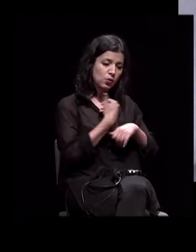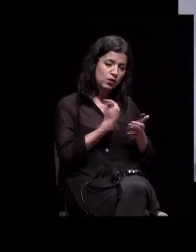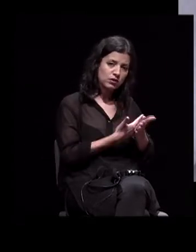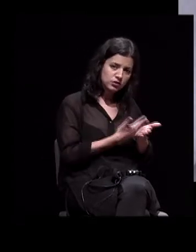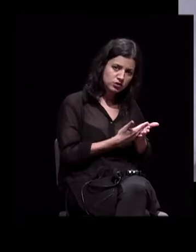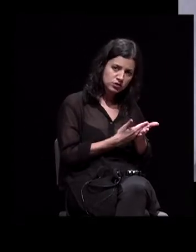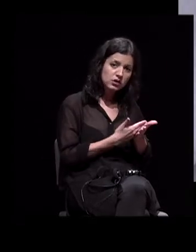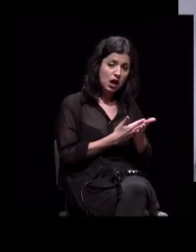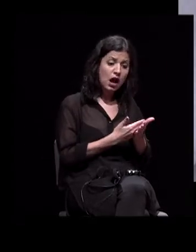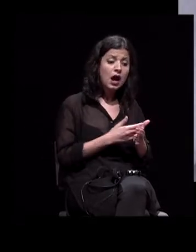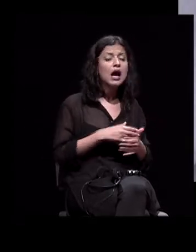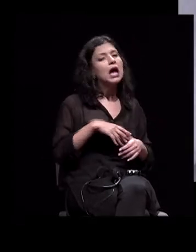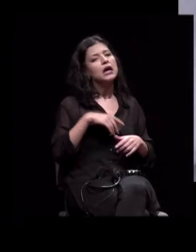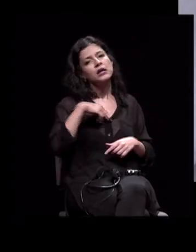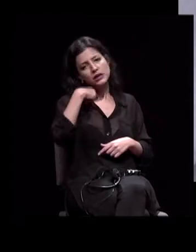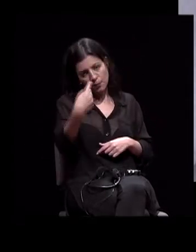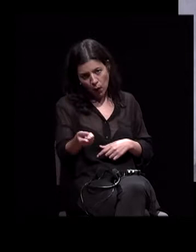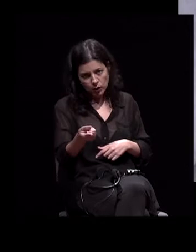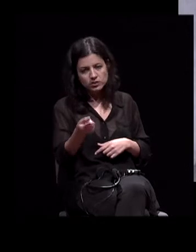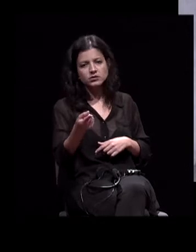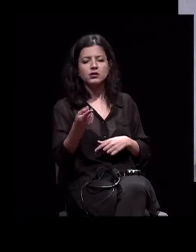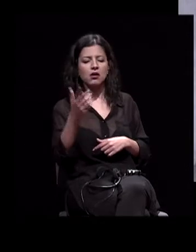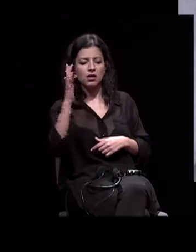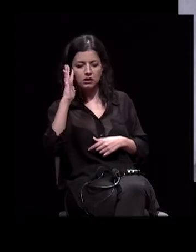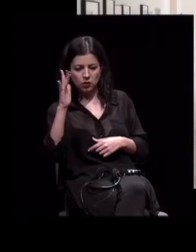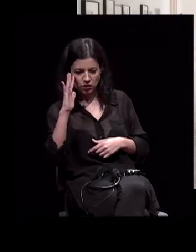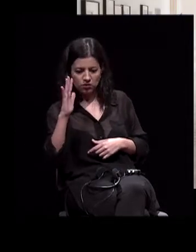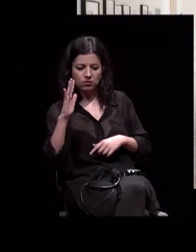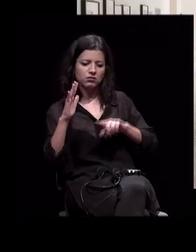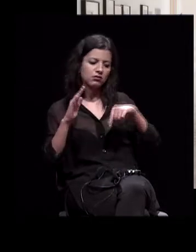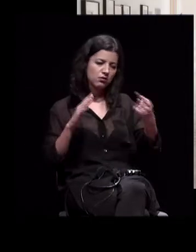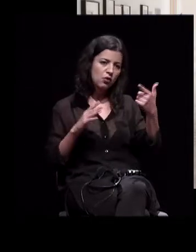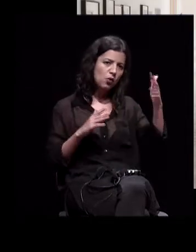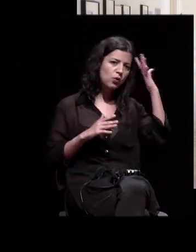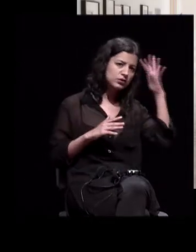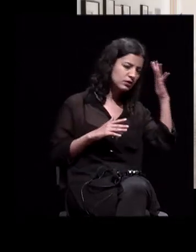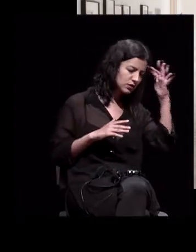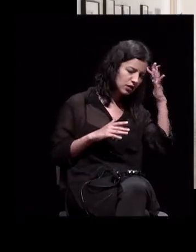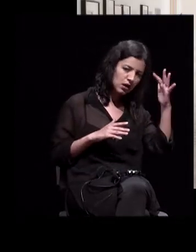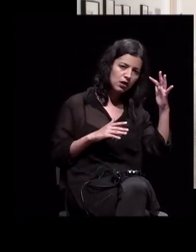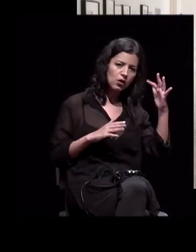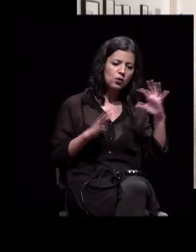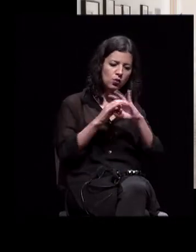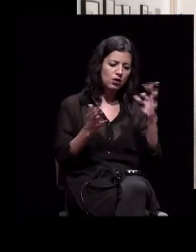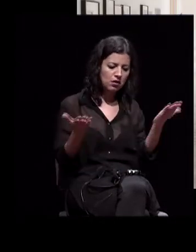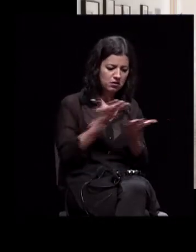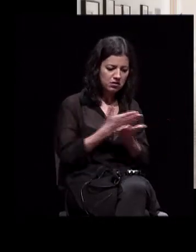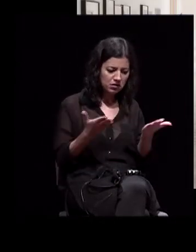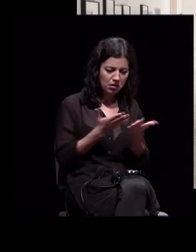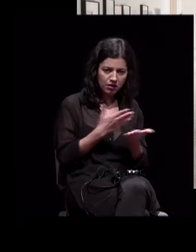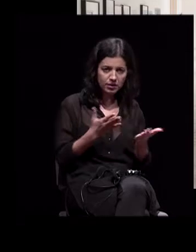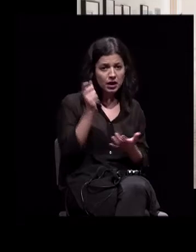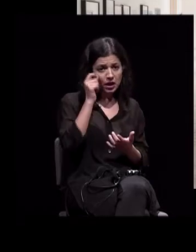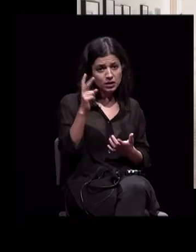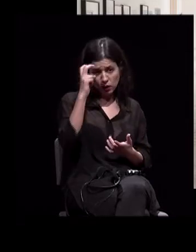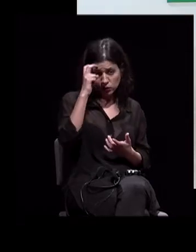y en su momento se relacionan con otro cuerpo teórico, pero que no pertenece al arte o al campo de la cultura, que es la